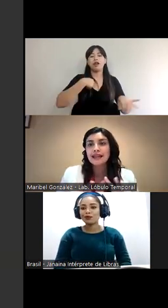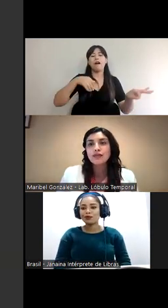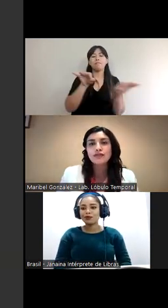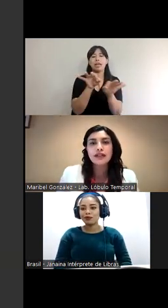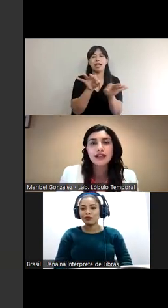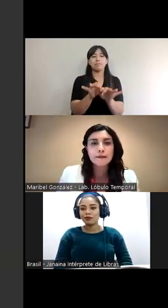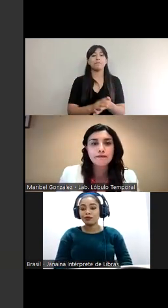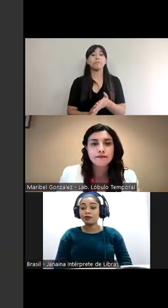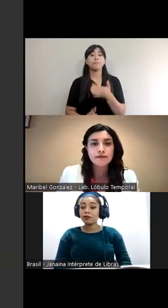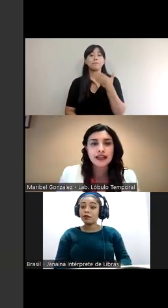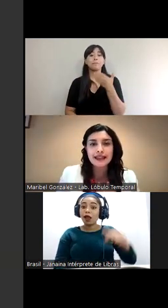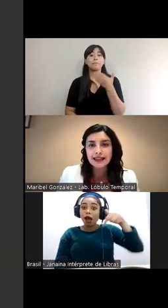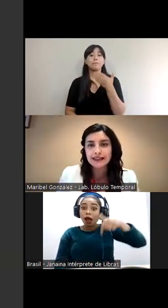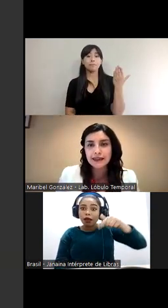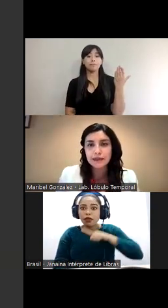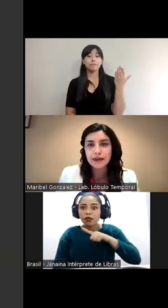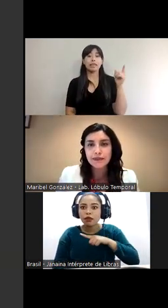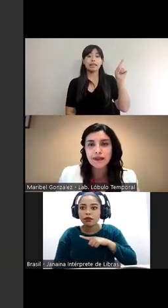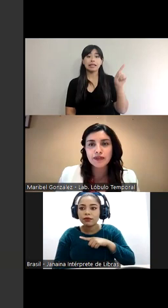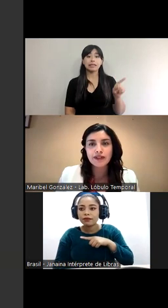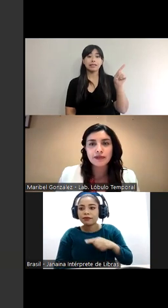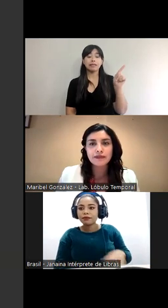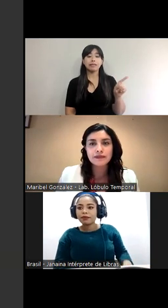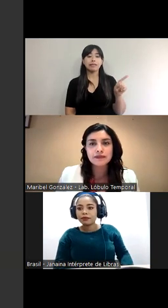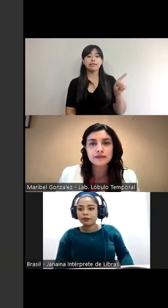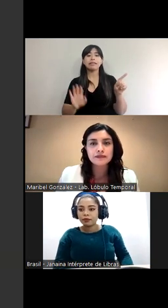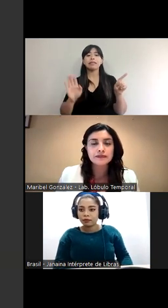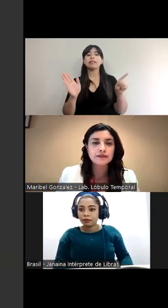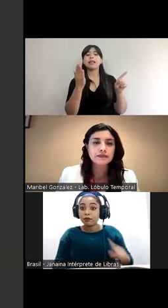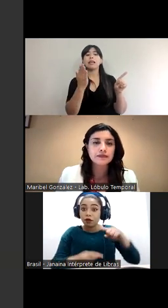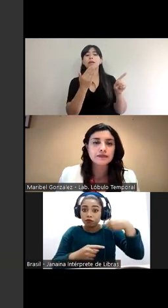Acá tenemos la siguiente también, Vi, por favor.